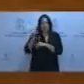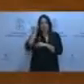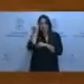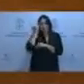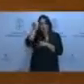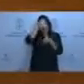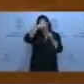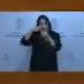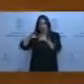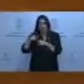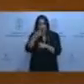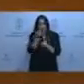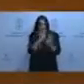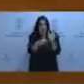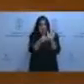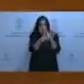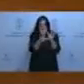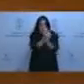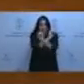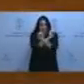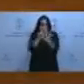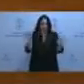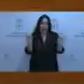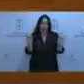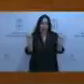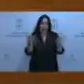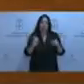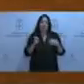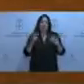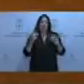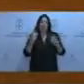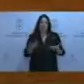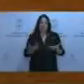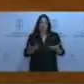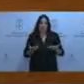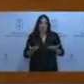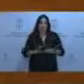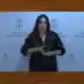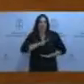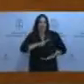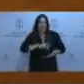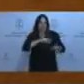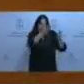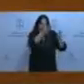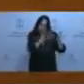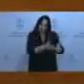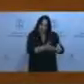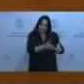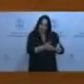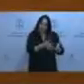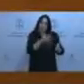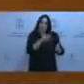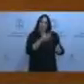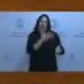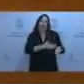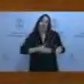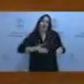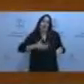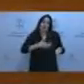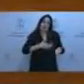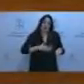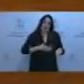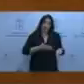ideológicos. Ni una sola. Ni una sola. Por lo tanto, ese talante y esa amabilidad se